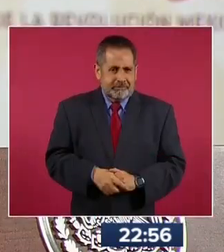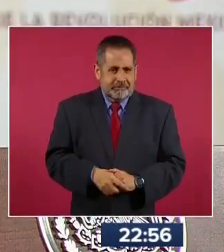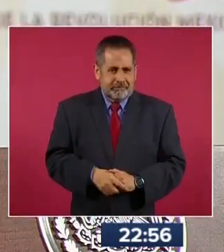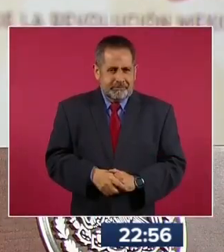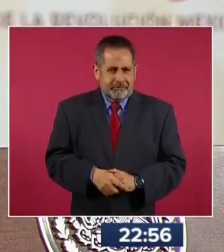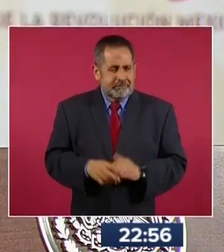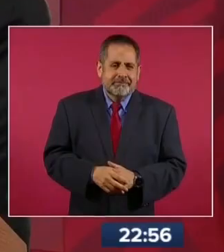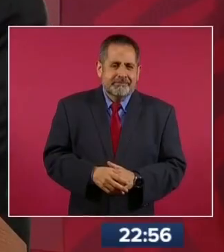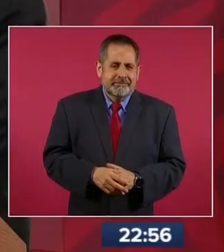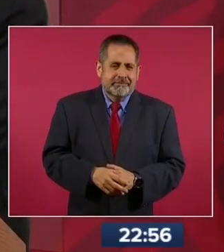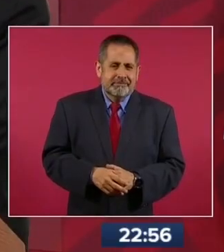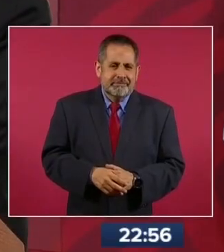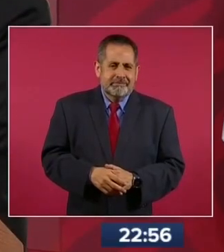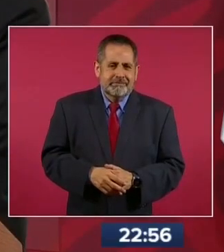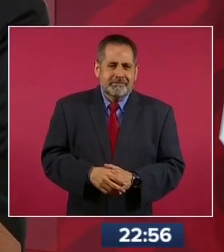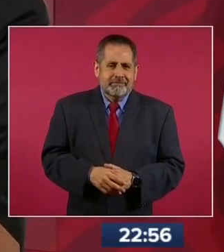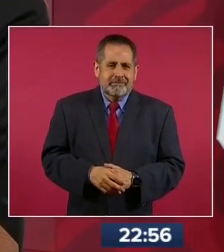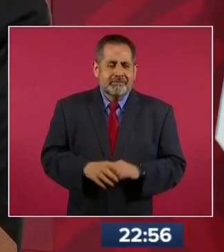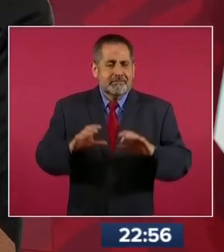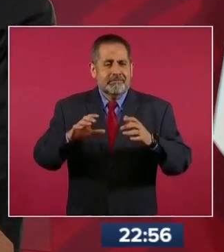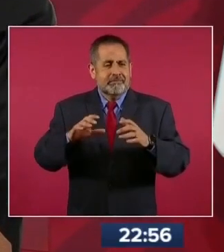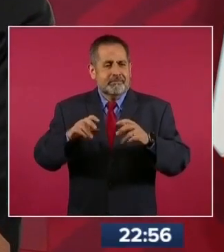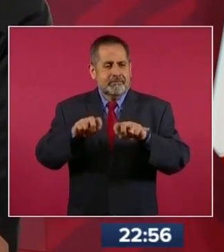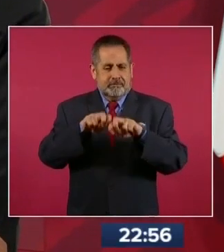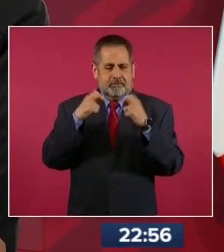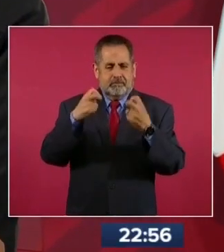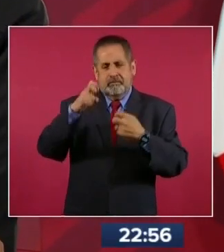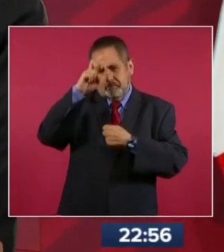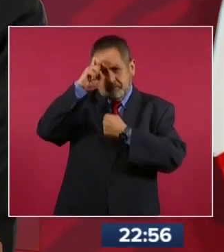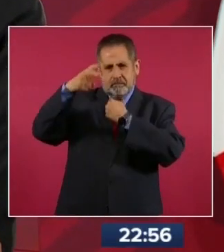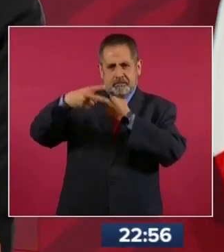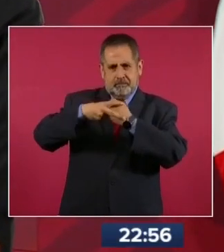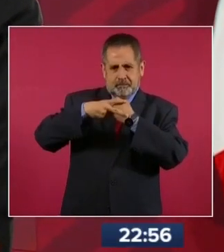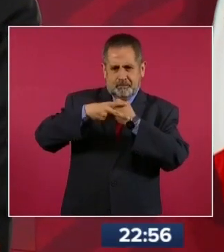Todo respeto del Parlamento Europeo,